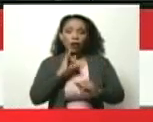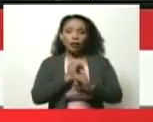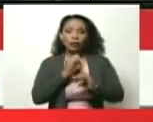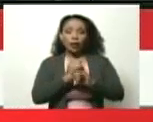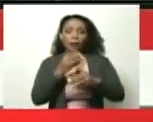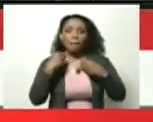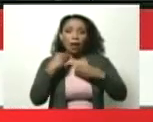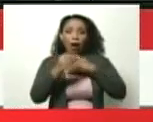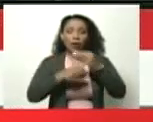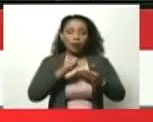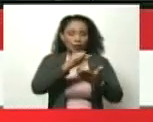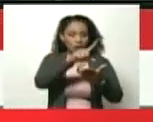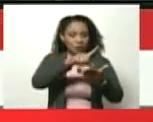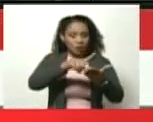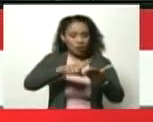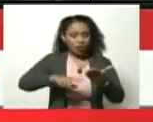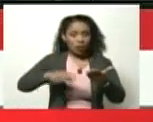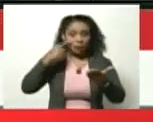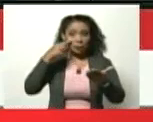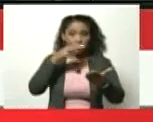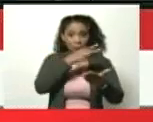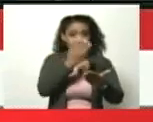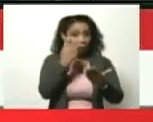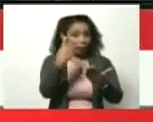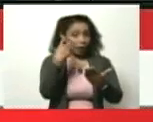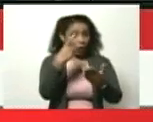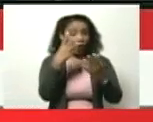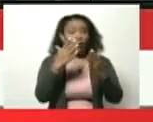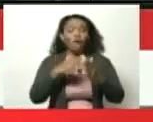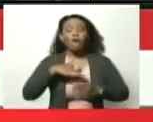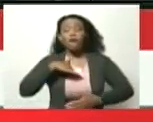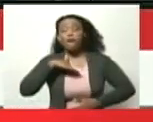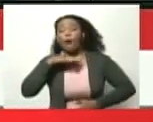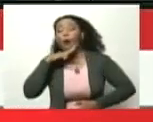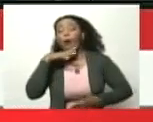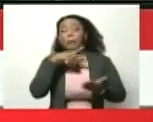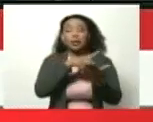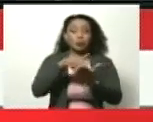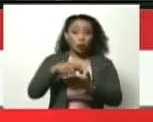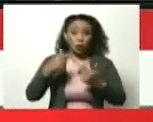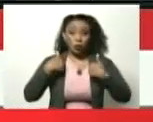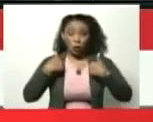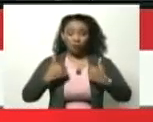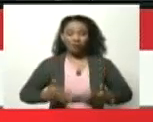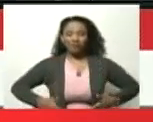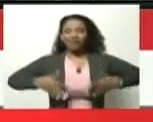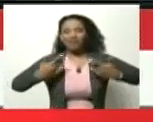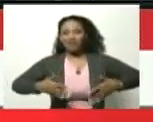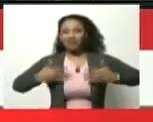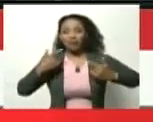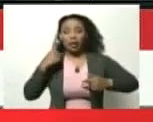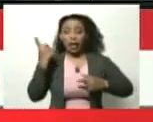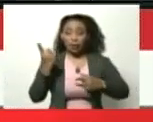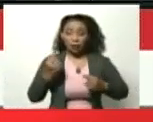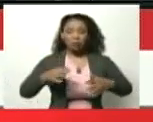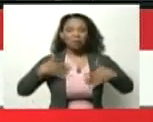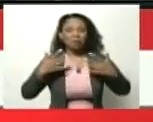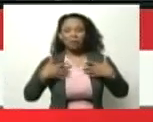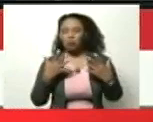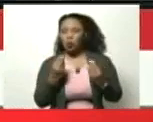generar las listas. Mire, hay una cantidad enorme de postulados, esto nos alegra muchísimo, y de postuladas, esto nos alegra